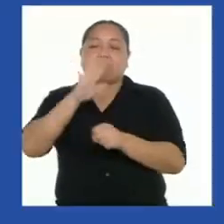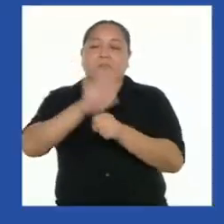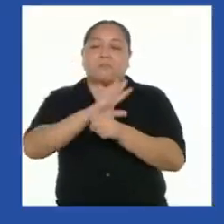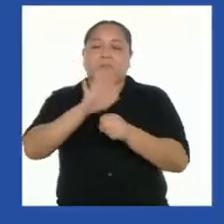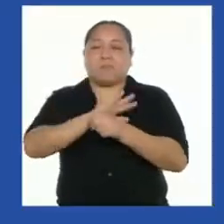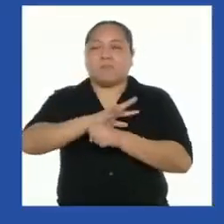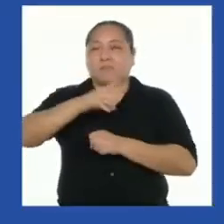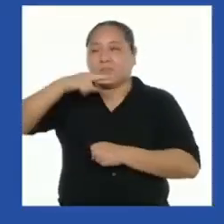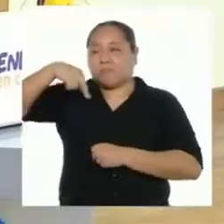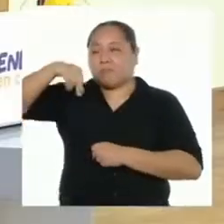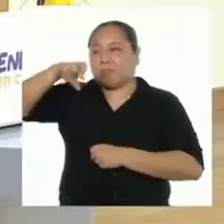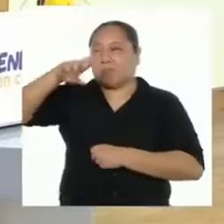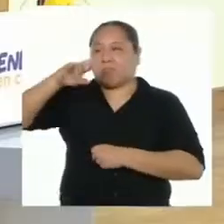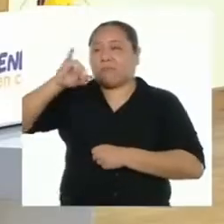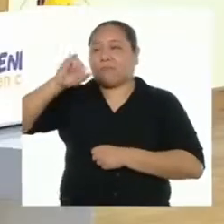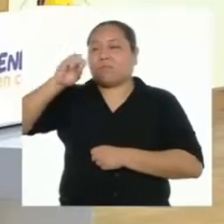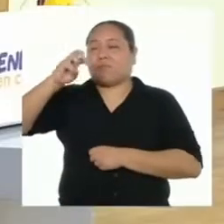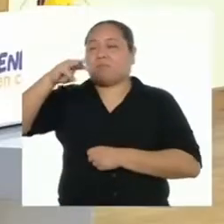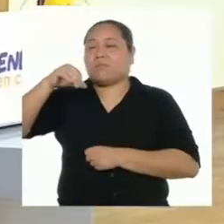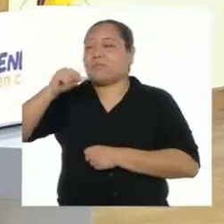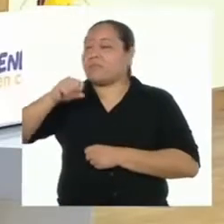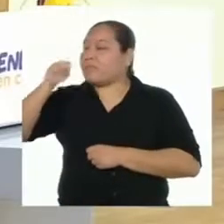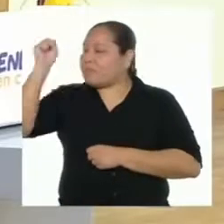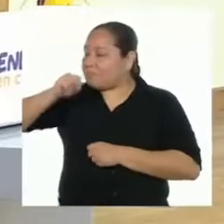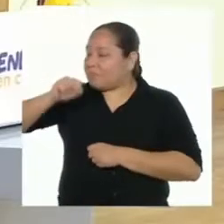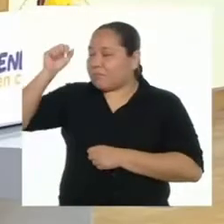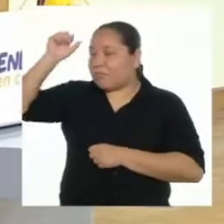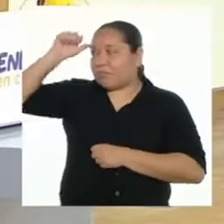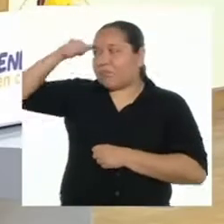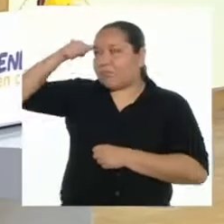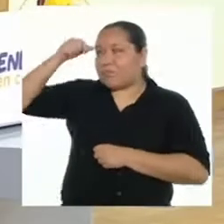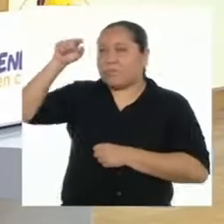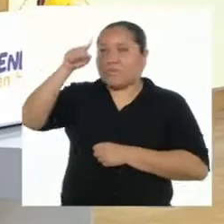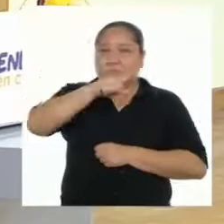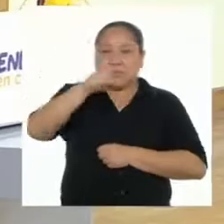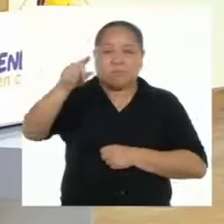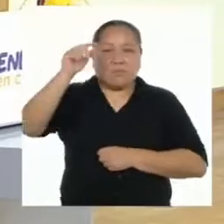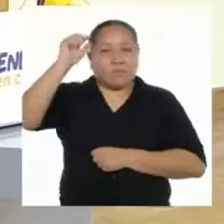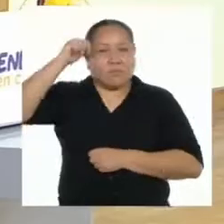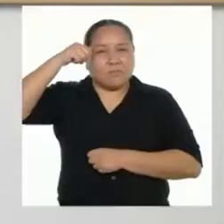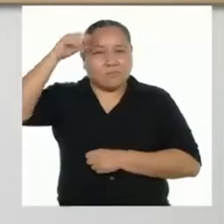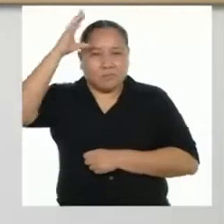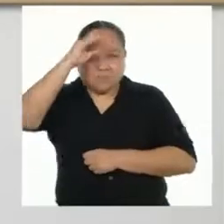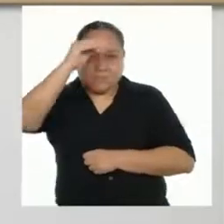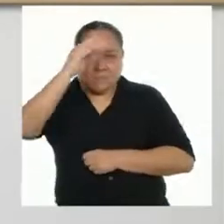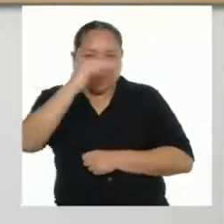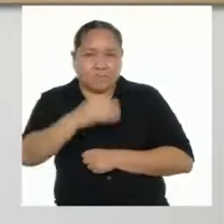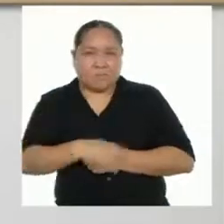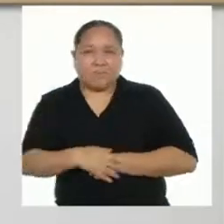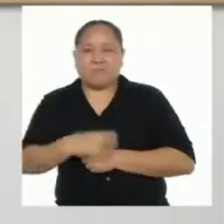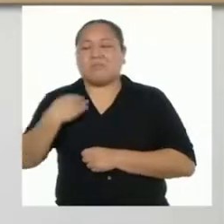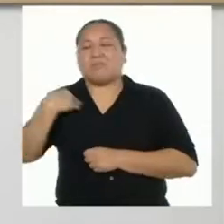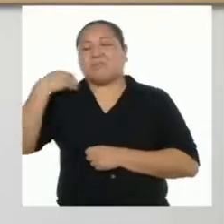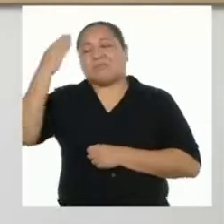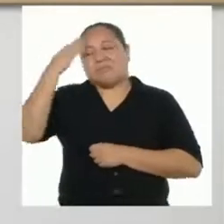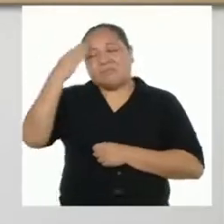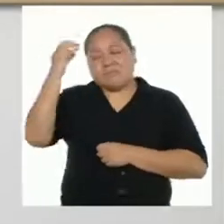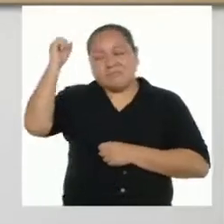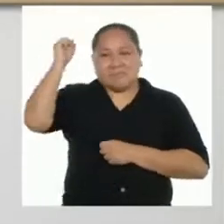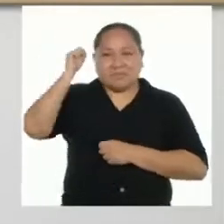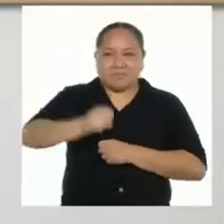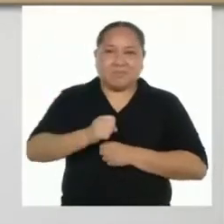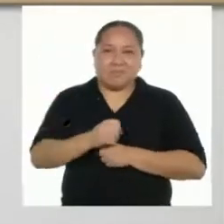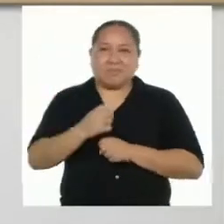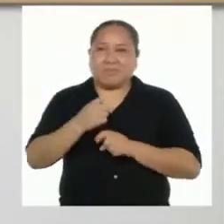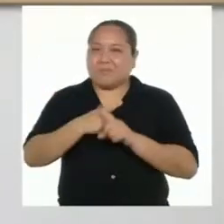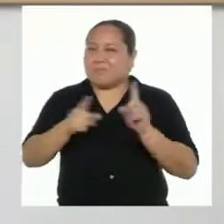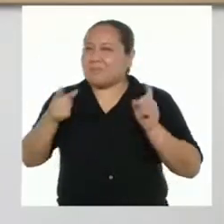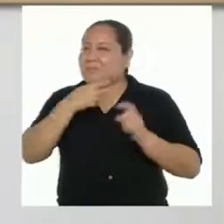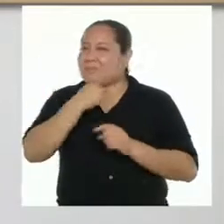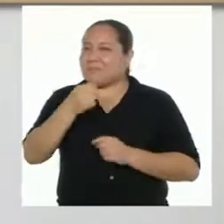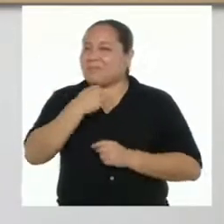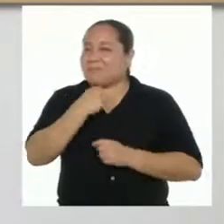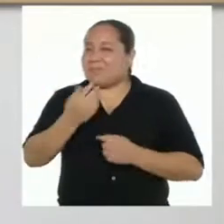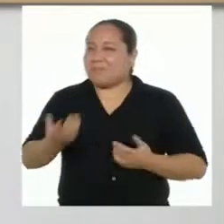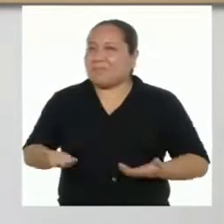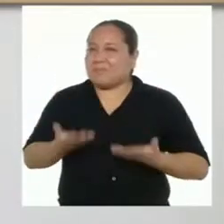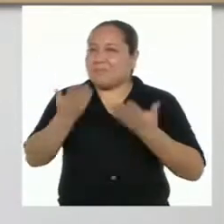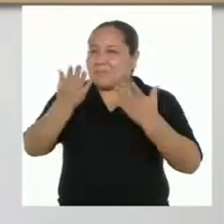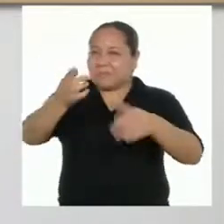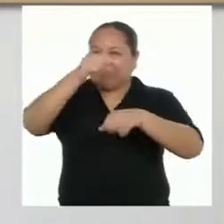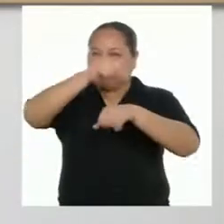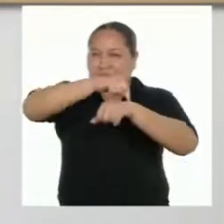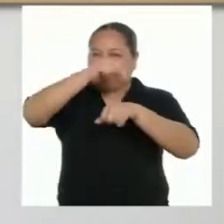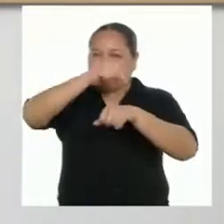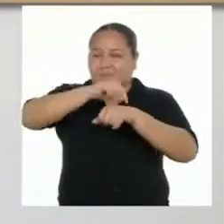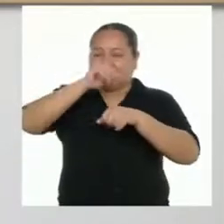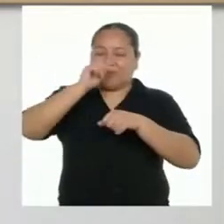es? Claro, profesor. ¿Ustedes lo recuerdan, chicas y chicos? Estoy seguro que sí, pero me gustaría darles